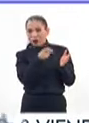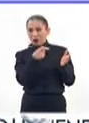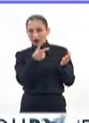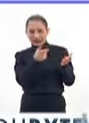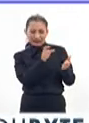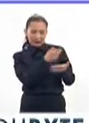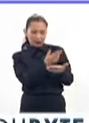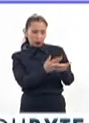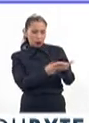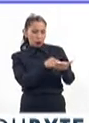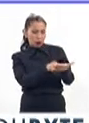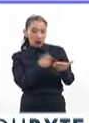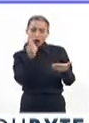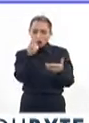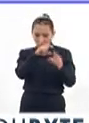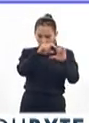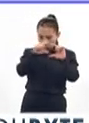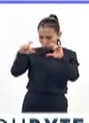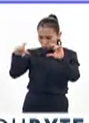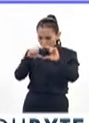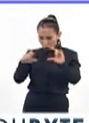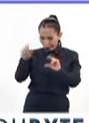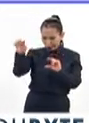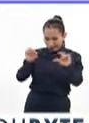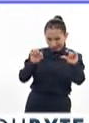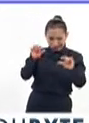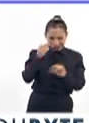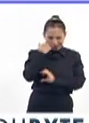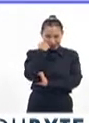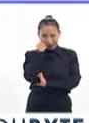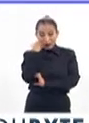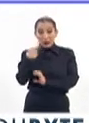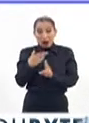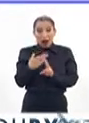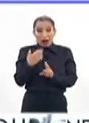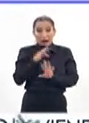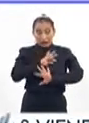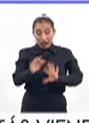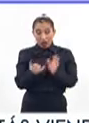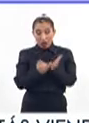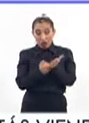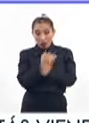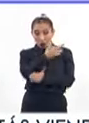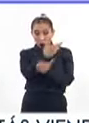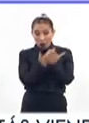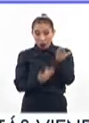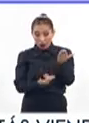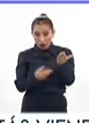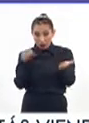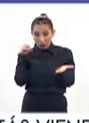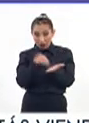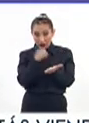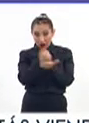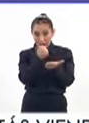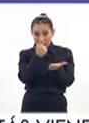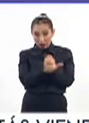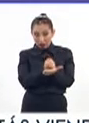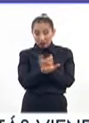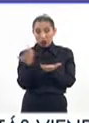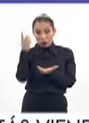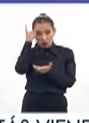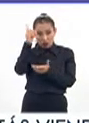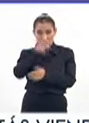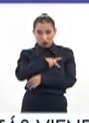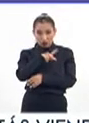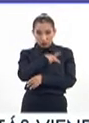y algunas tiras por ahí sueltas, pero hasta el momento que tuve que registrarlo frente a la autoridad